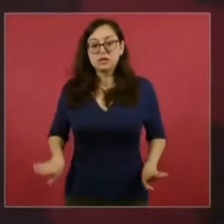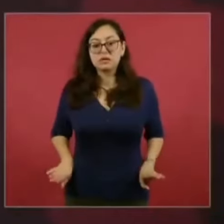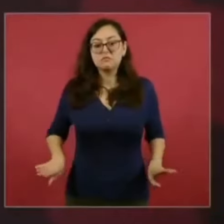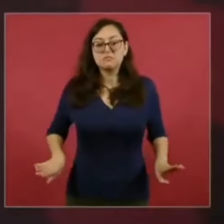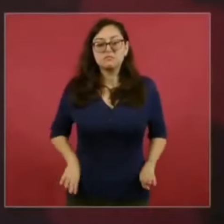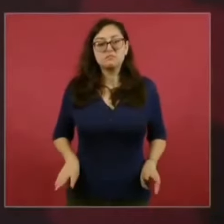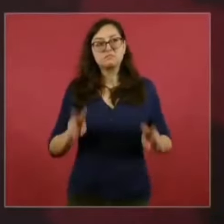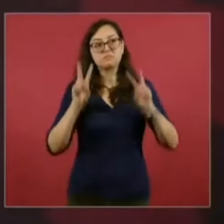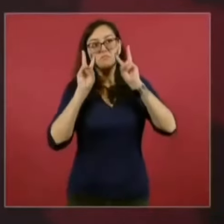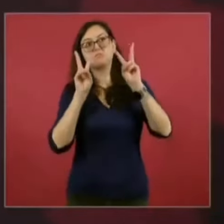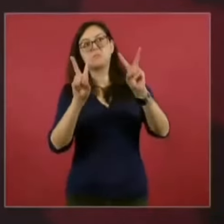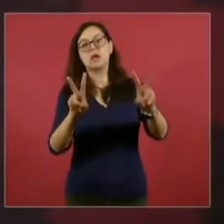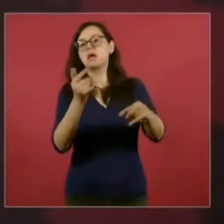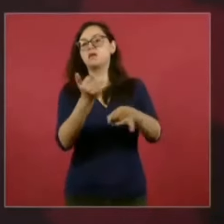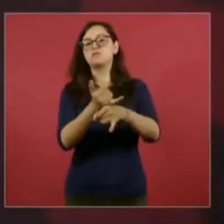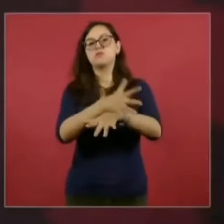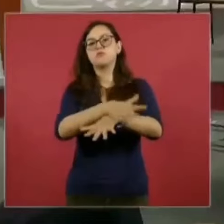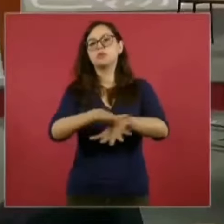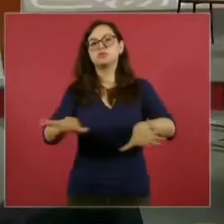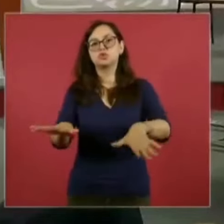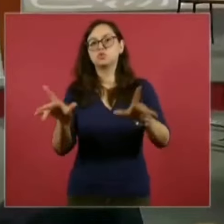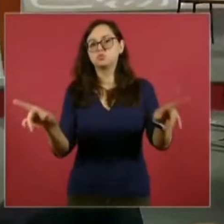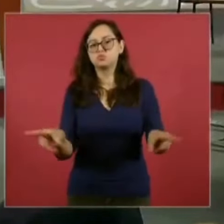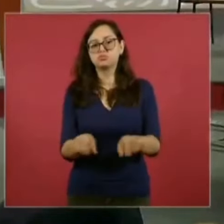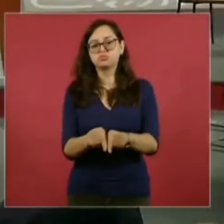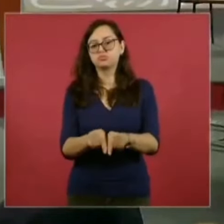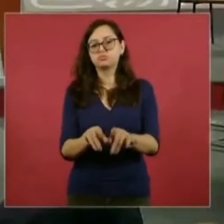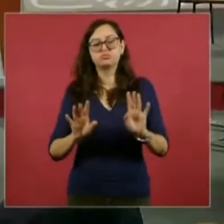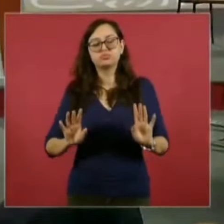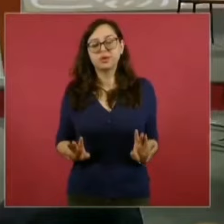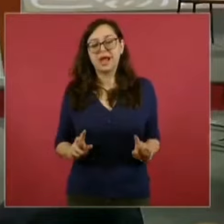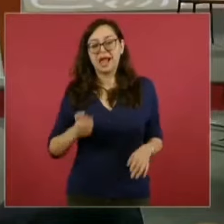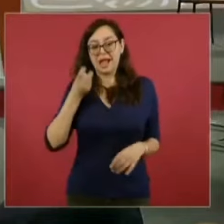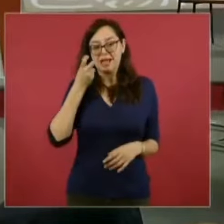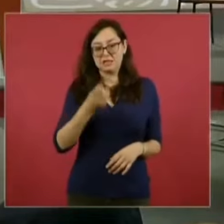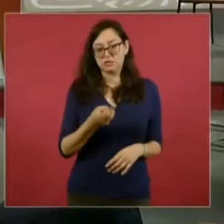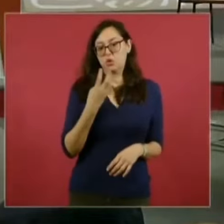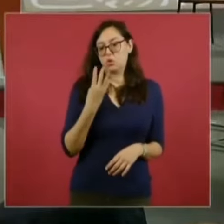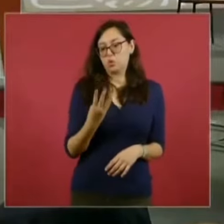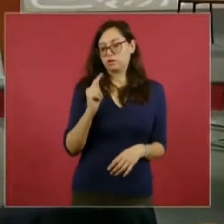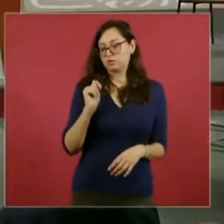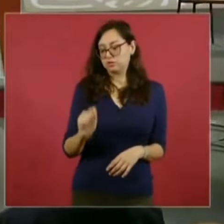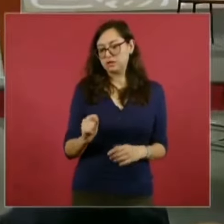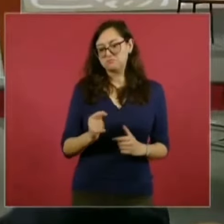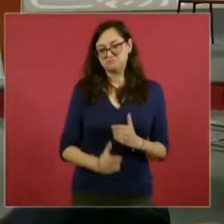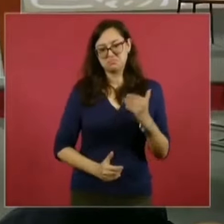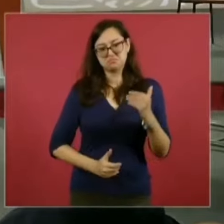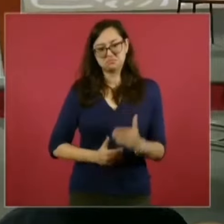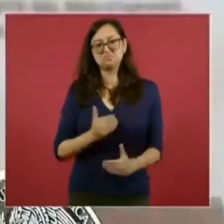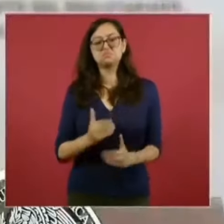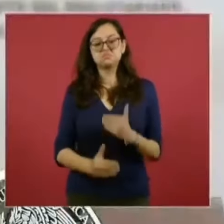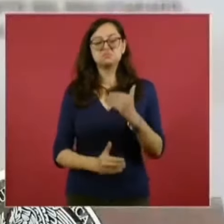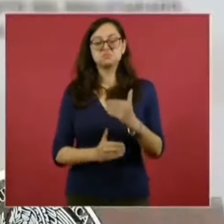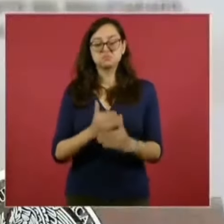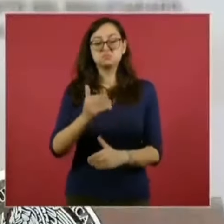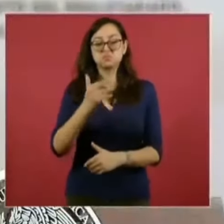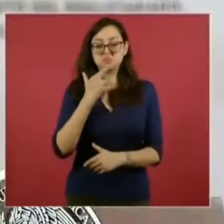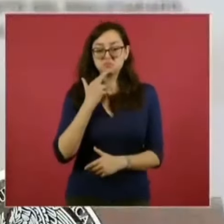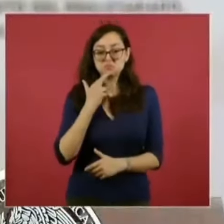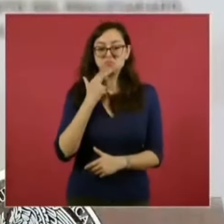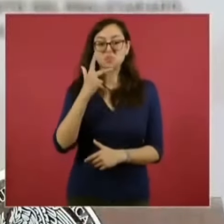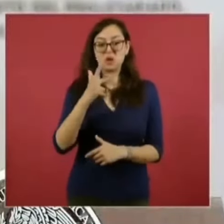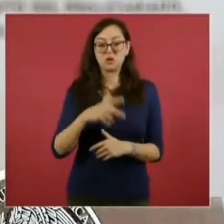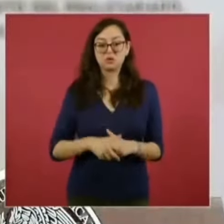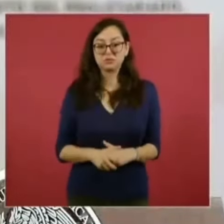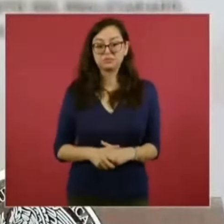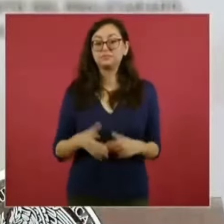pasa. Y ese es un avance y un logro de la cuarta transformación de la vida pública en México. El pueblo